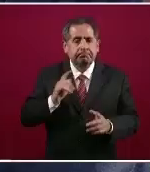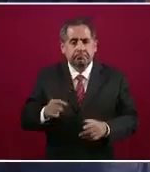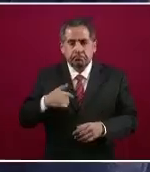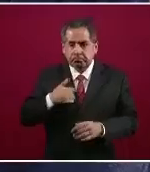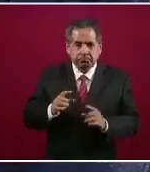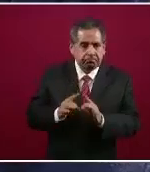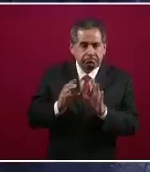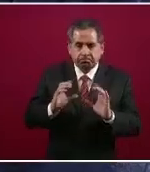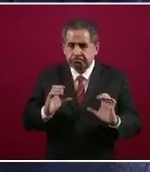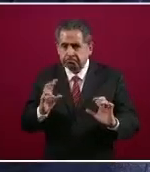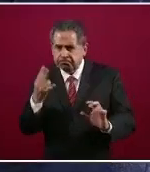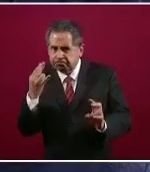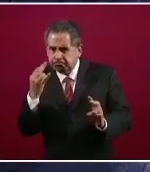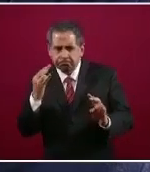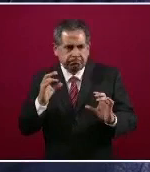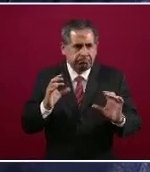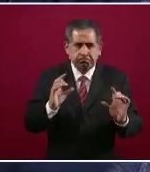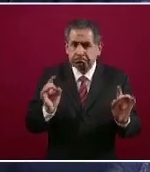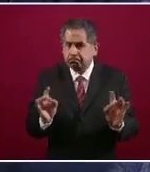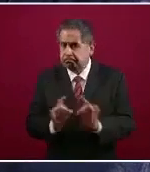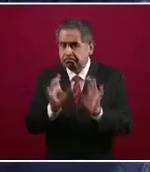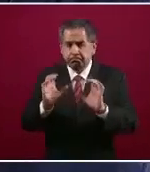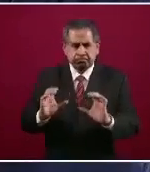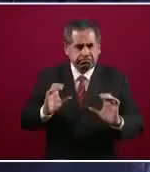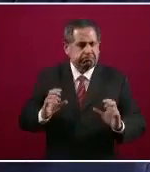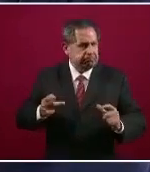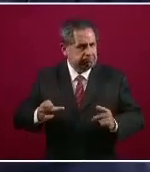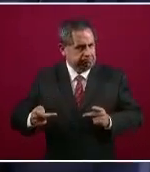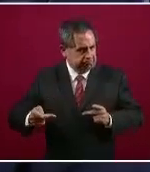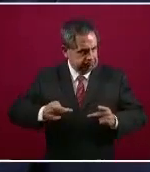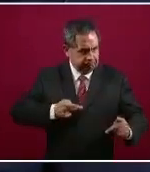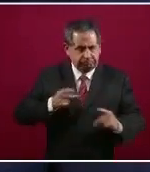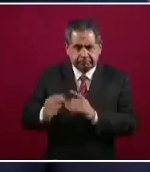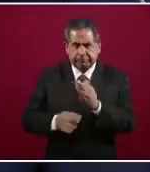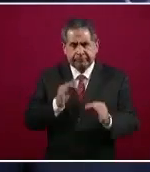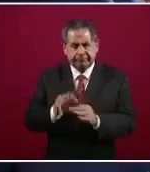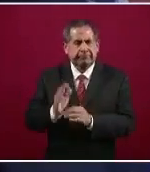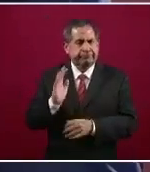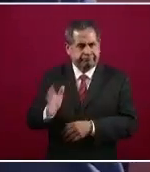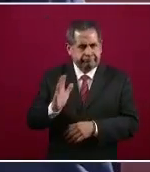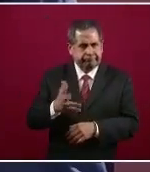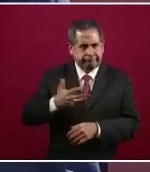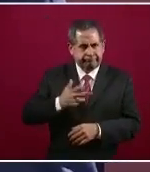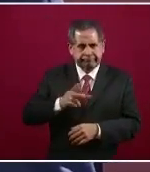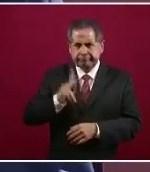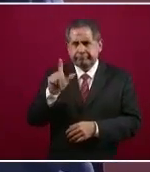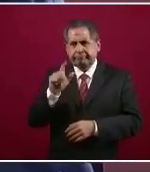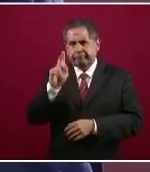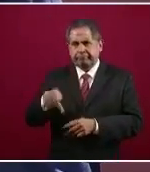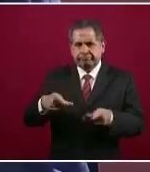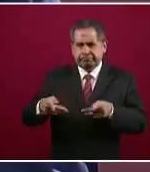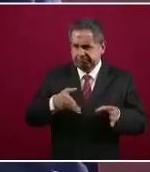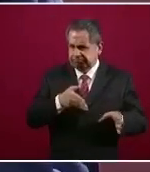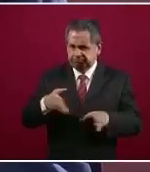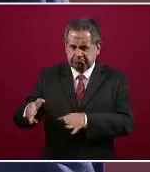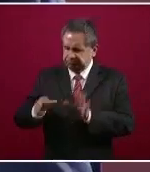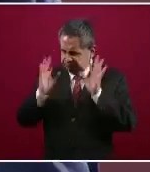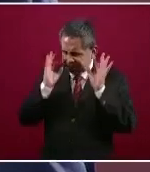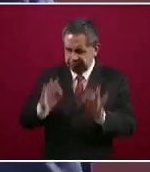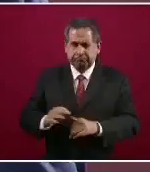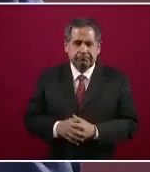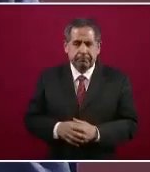atentos y con un plan bien organizados.